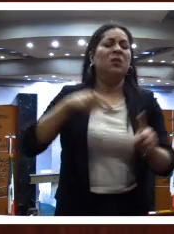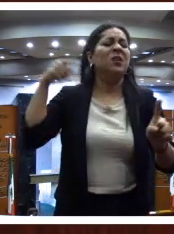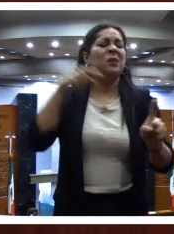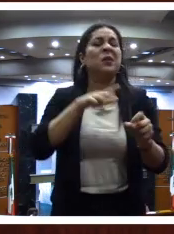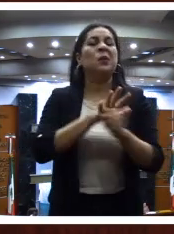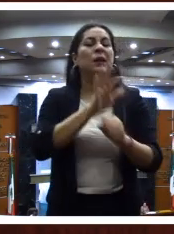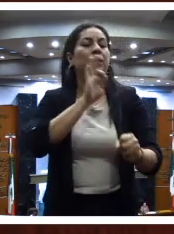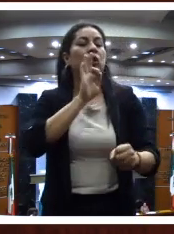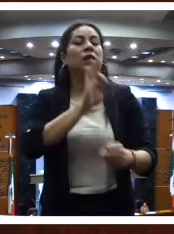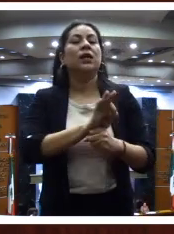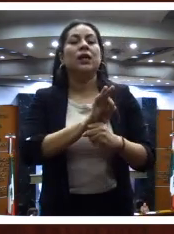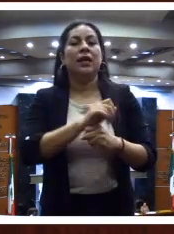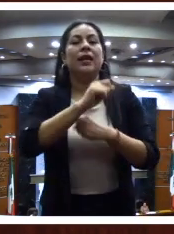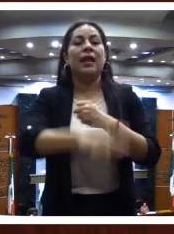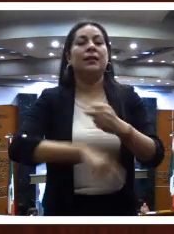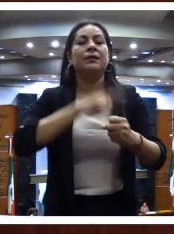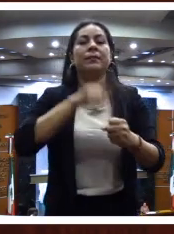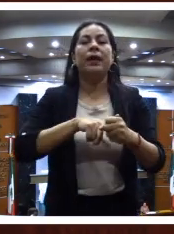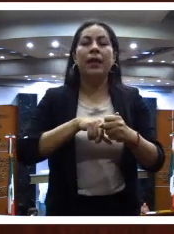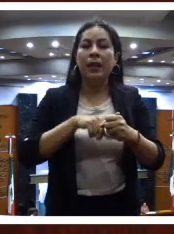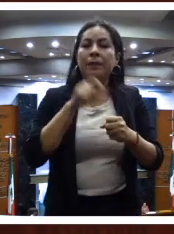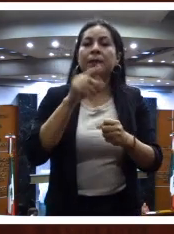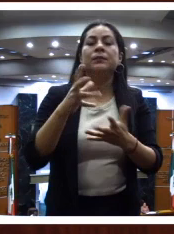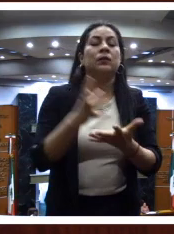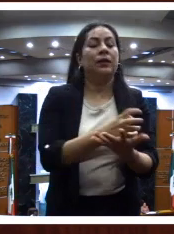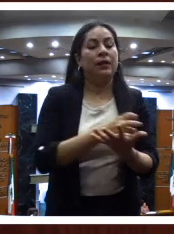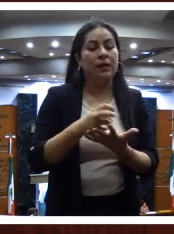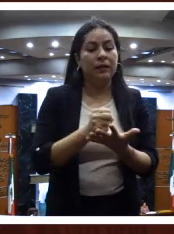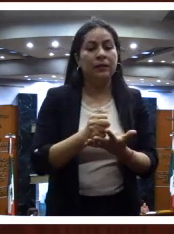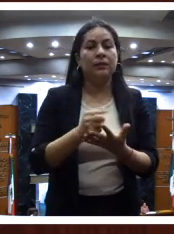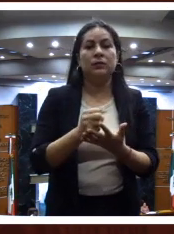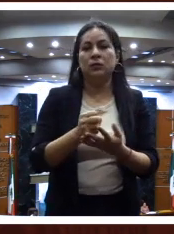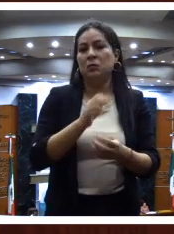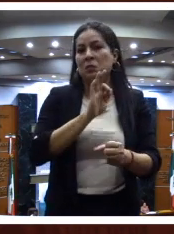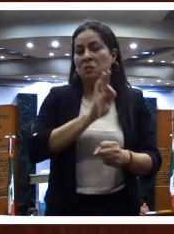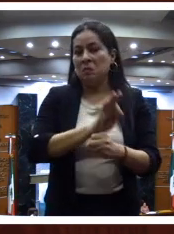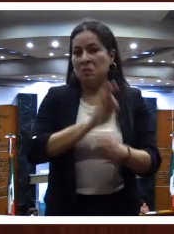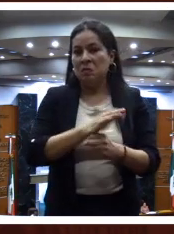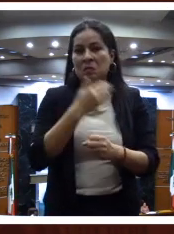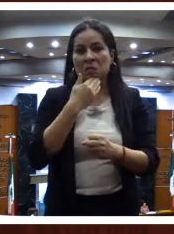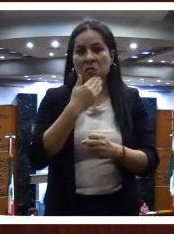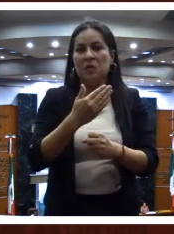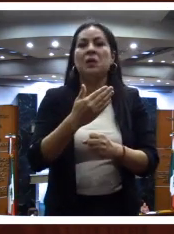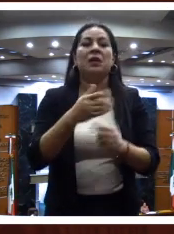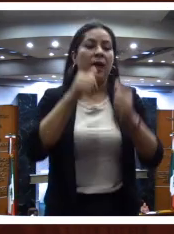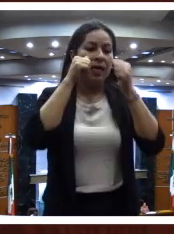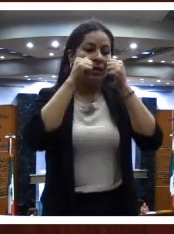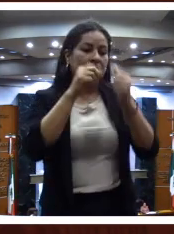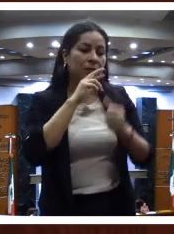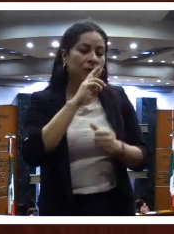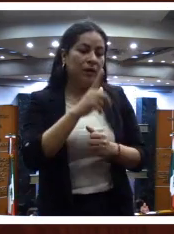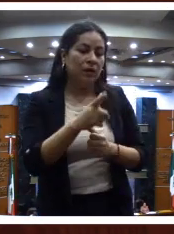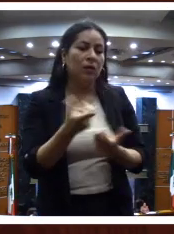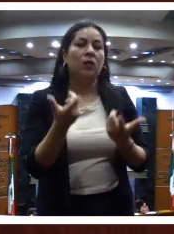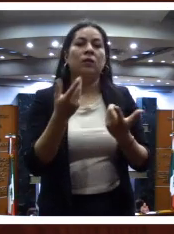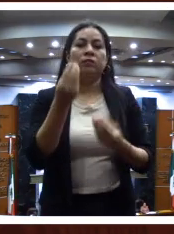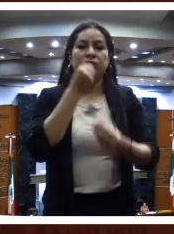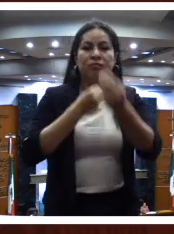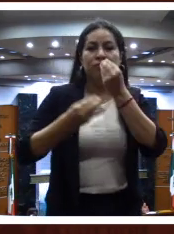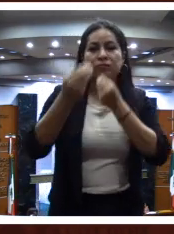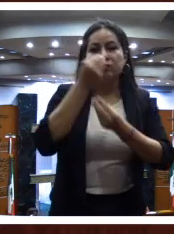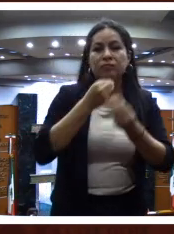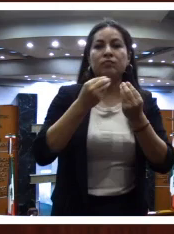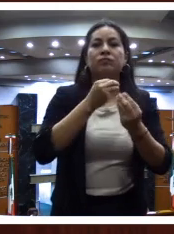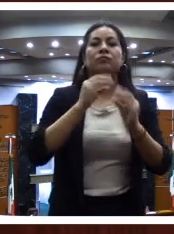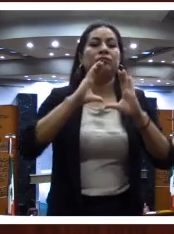es proteger a los animales garantizar su bienestar favorecer su atención manutención